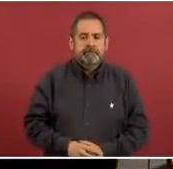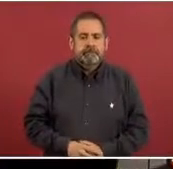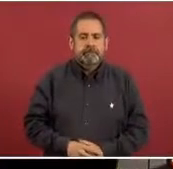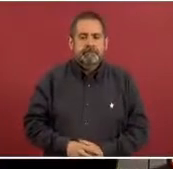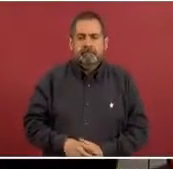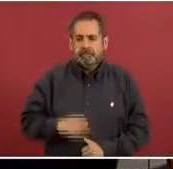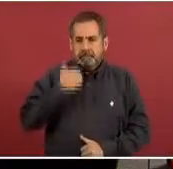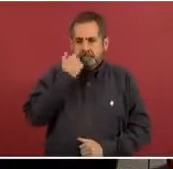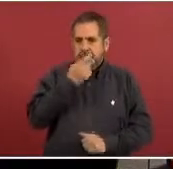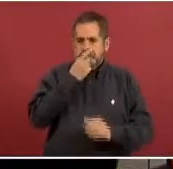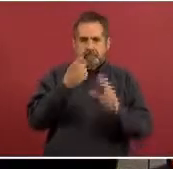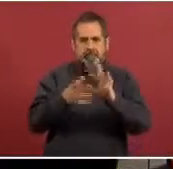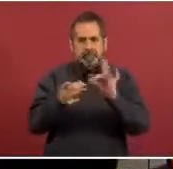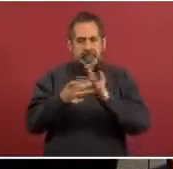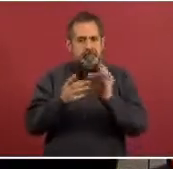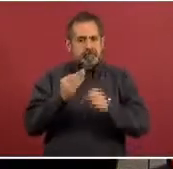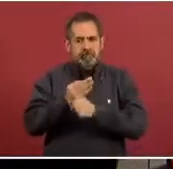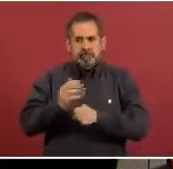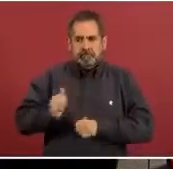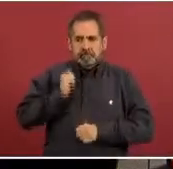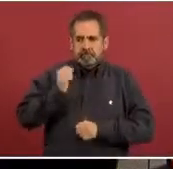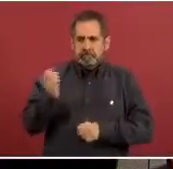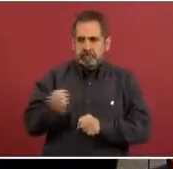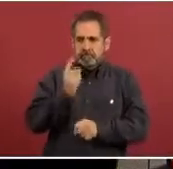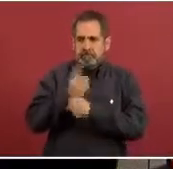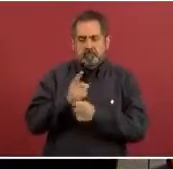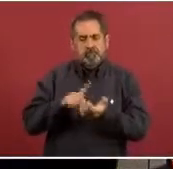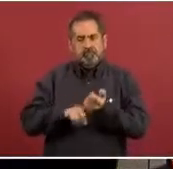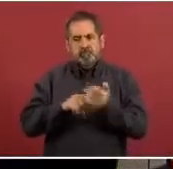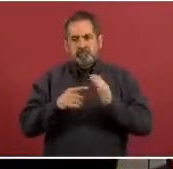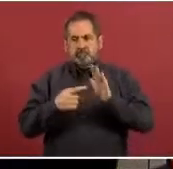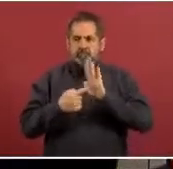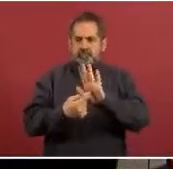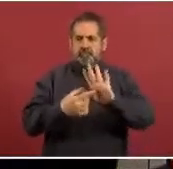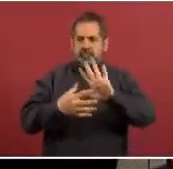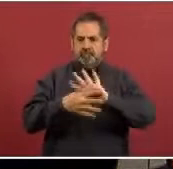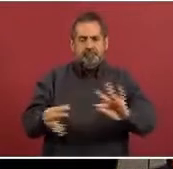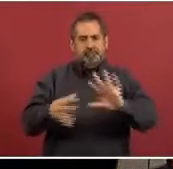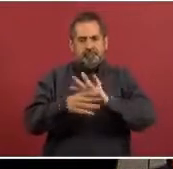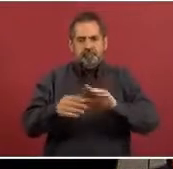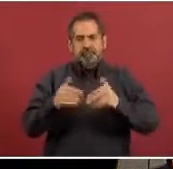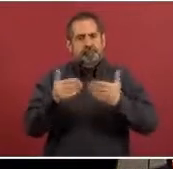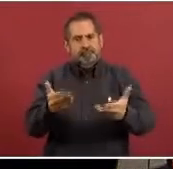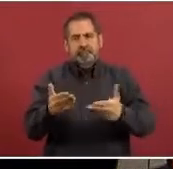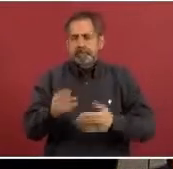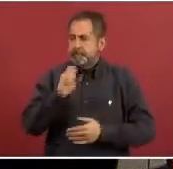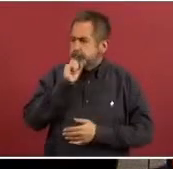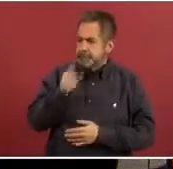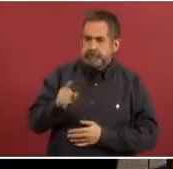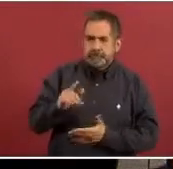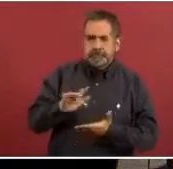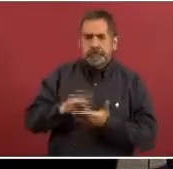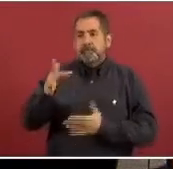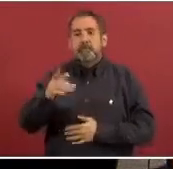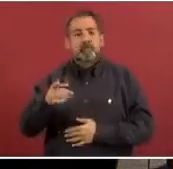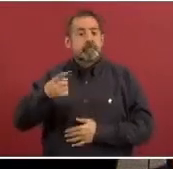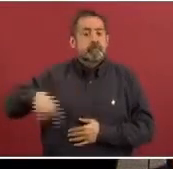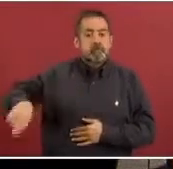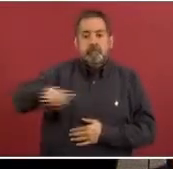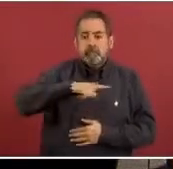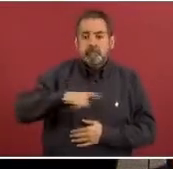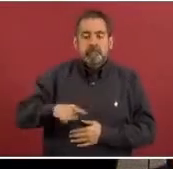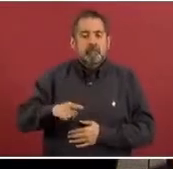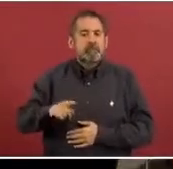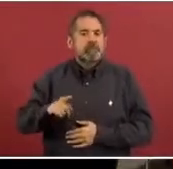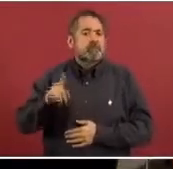Yo quiero también aprovechar esta oportunidad para visibilizar y agradecer a las trabajadoras de la